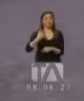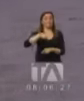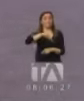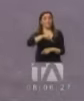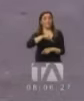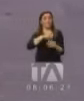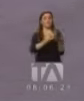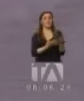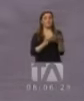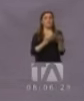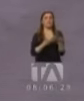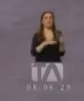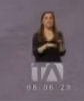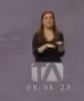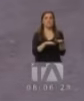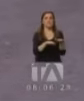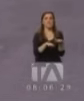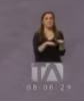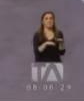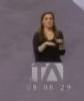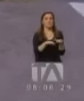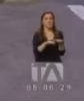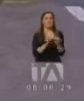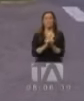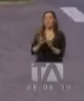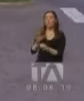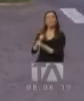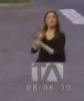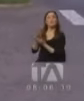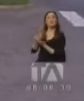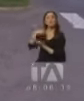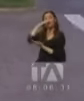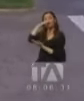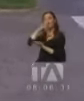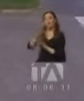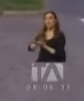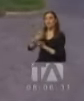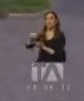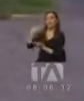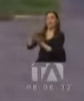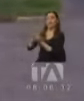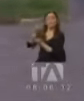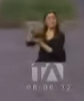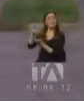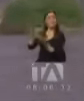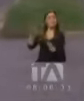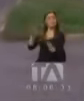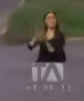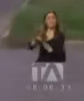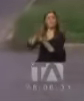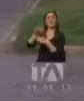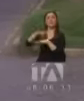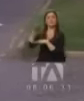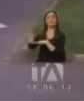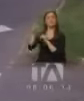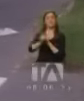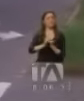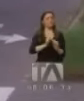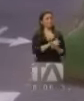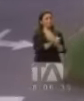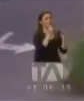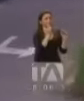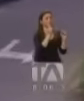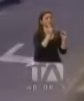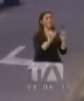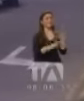en ese estancón. ¿Ya? ¿Cómo hacen para que los niños vayan a la escuela y lleguen temprano? Es madrugar, o a veces salimos a las 11